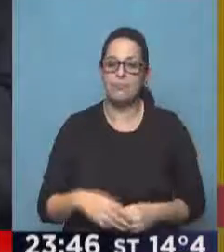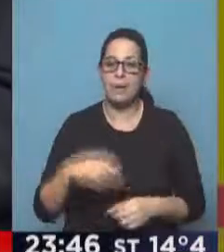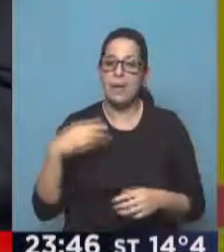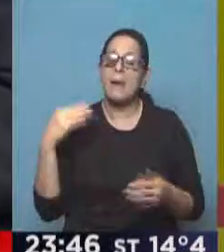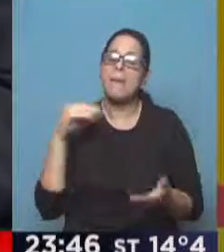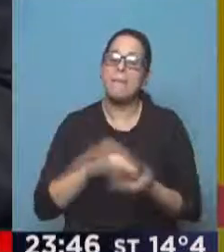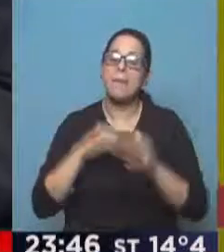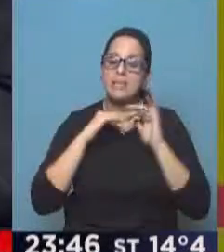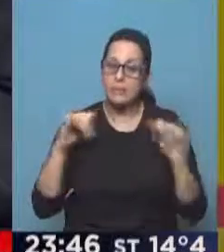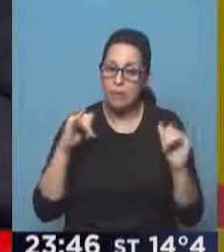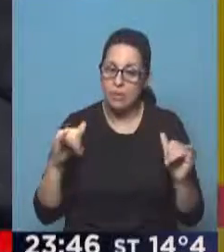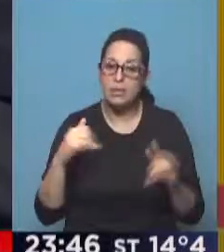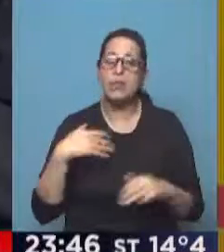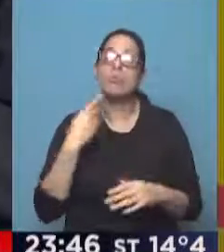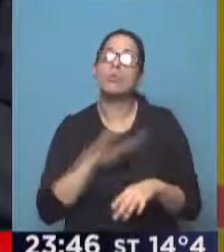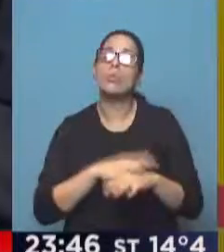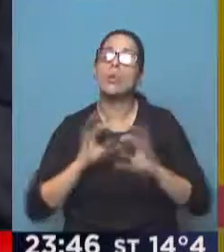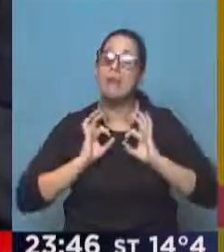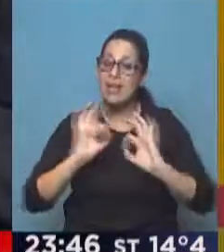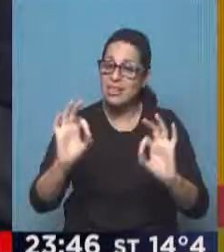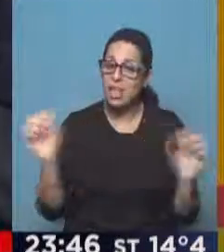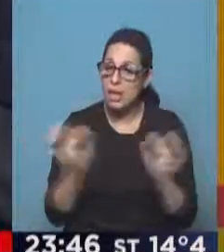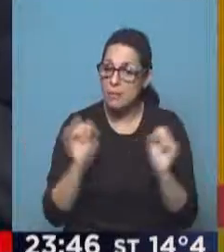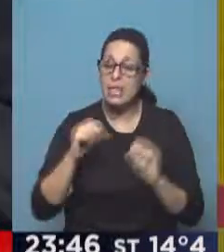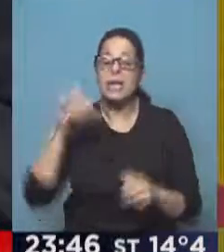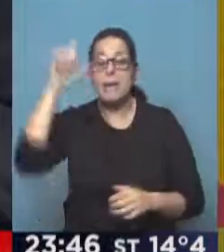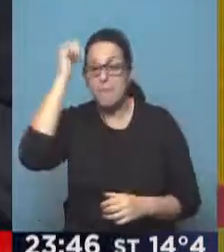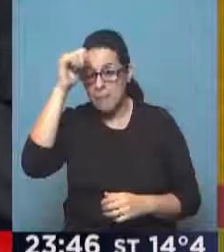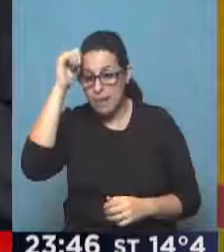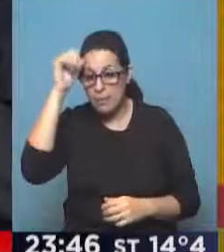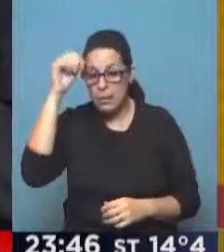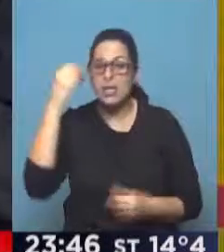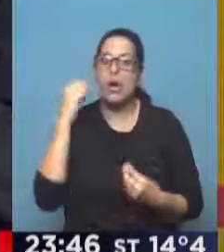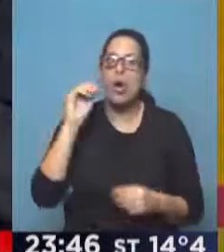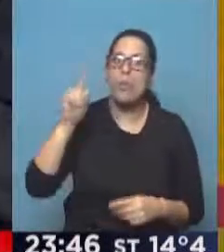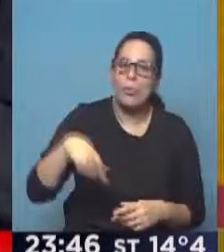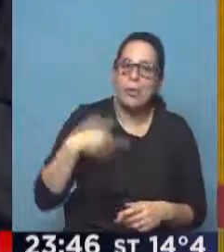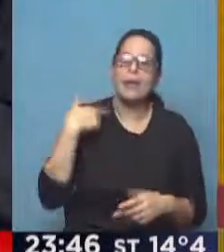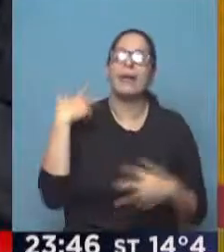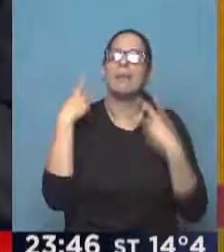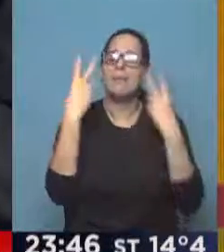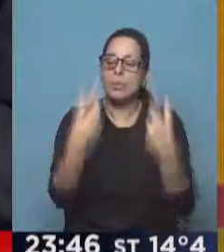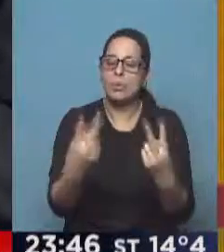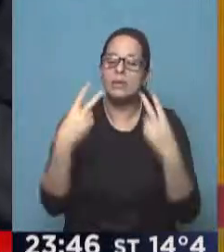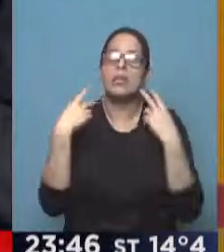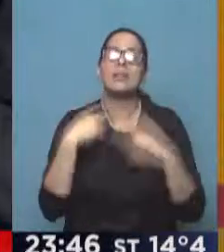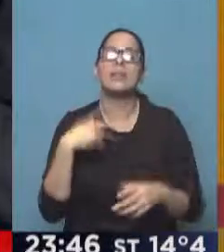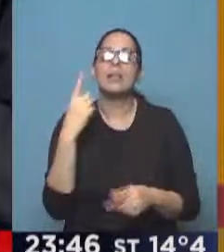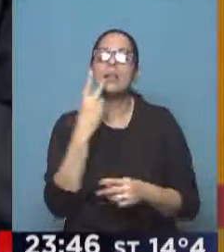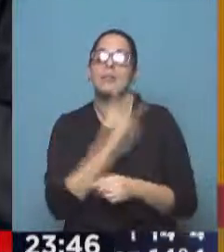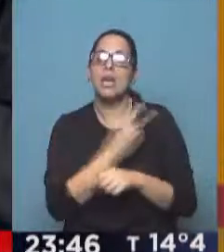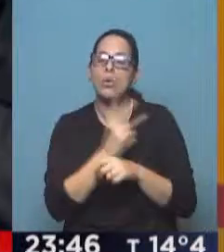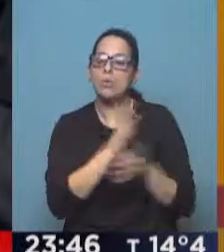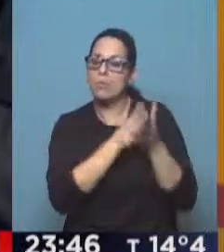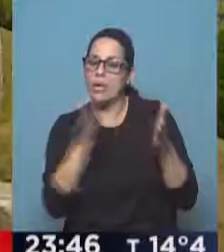Hay más información y de cara a las próximas vacaciones de invierno, la ciudad de Mar del Plata ya palpita la llegada de los turistas. Segunda parte de un informe